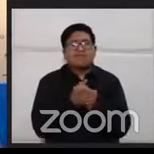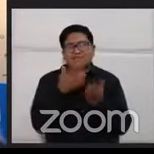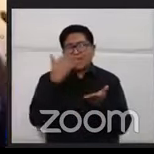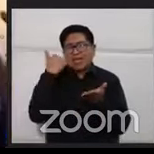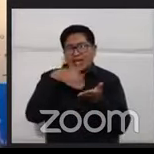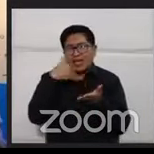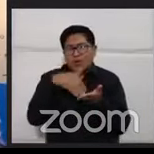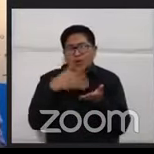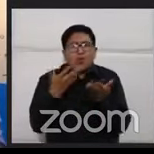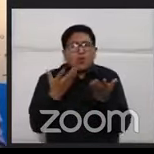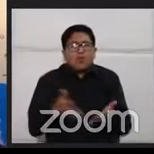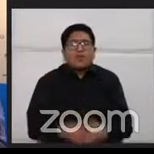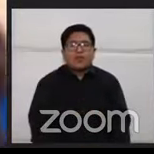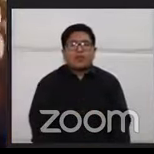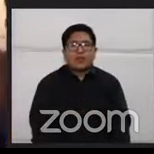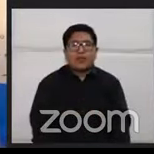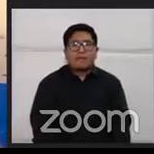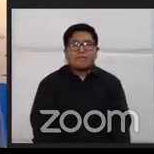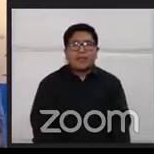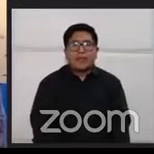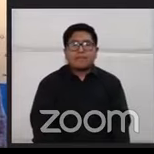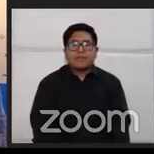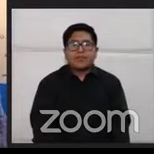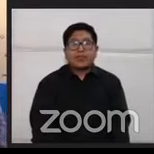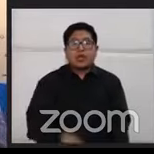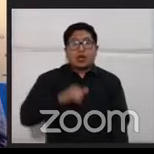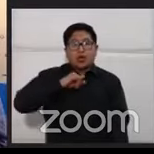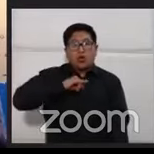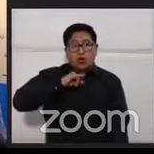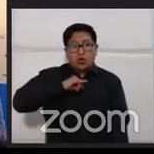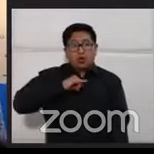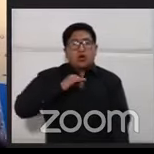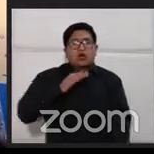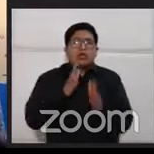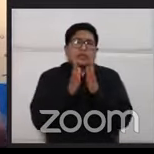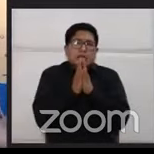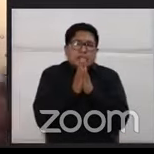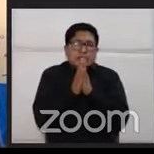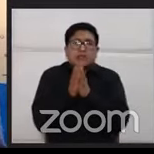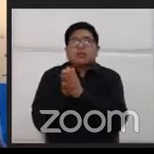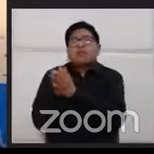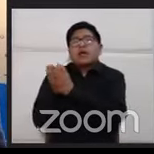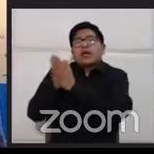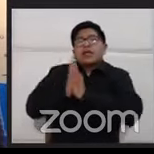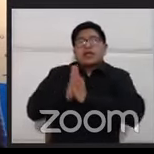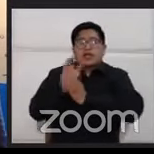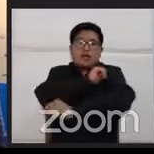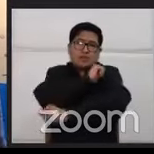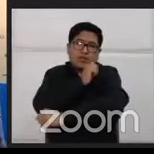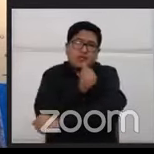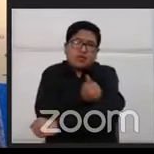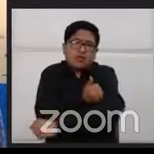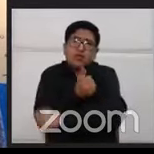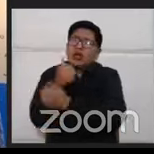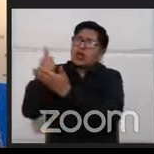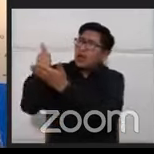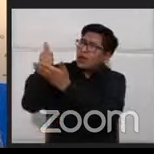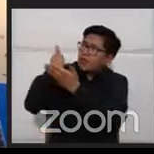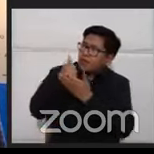tiempos yo pediría a las autoridades que tal vez que nos ayuden en esa parte de